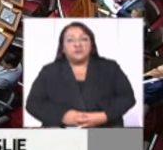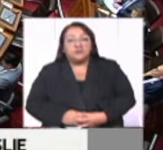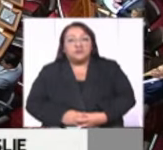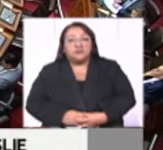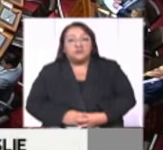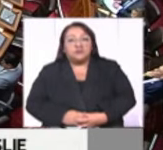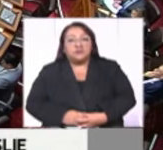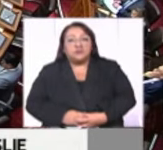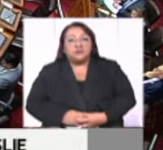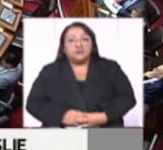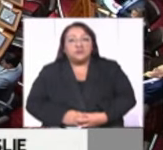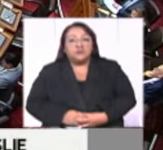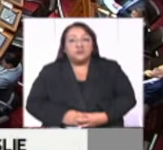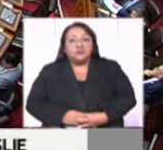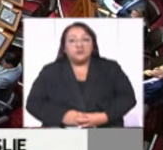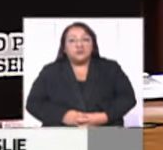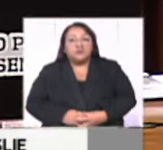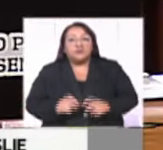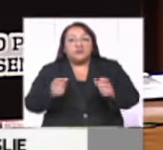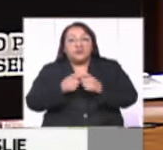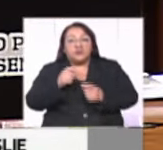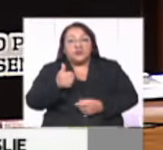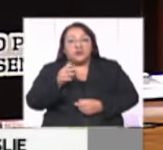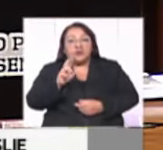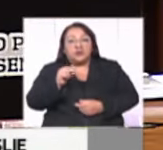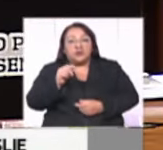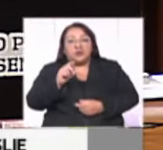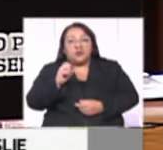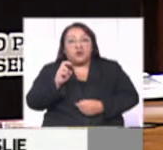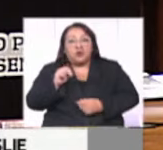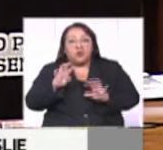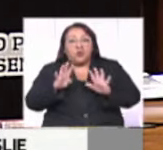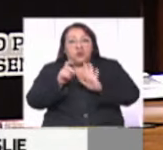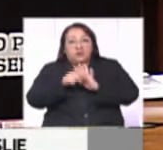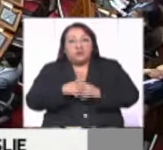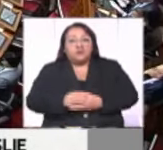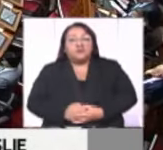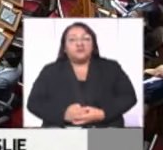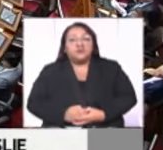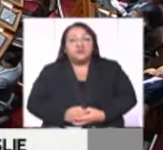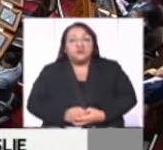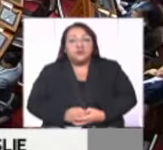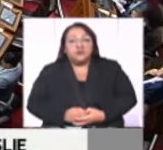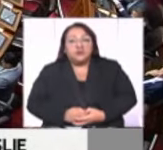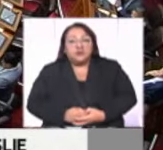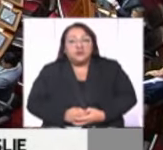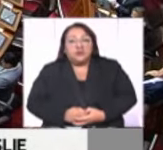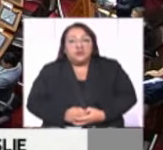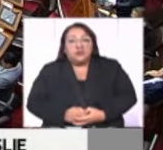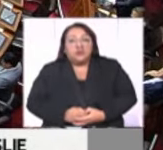la palabra el congresista Aragón Carreño por 9 minutos.